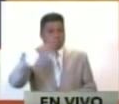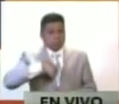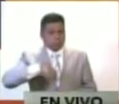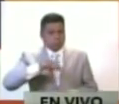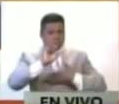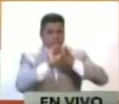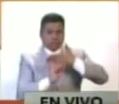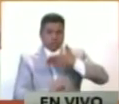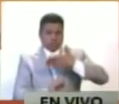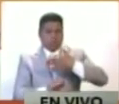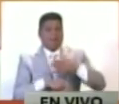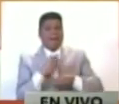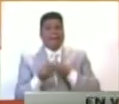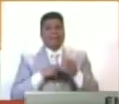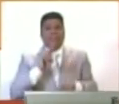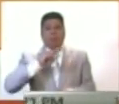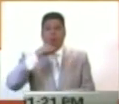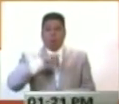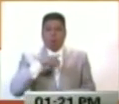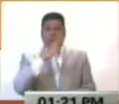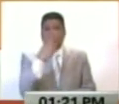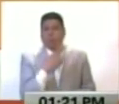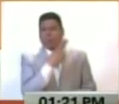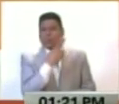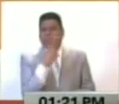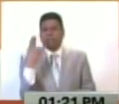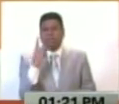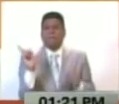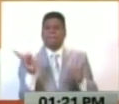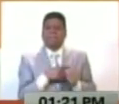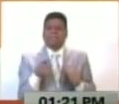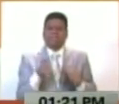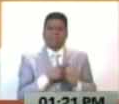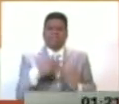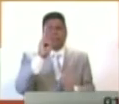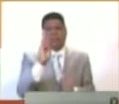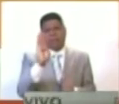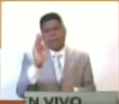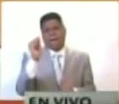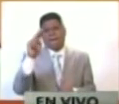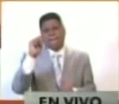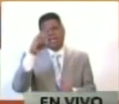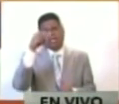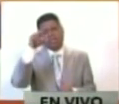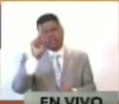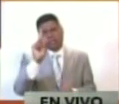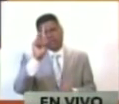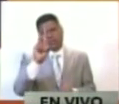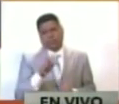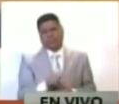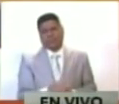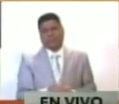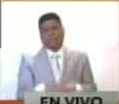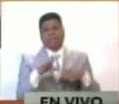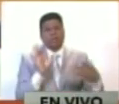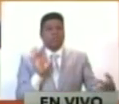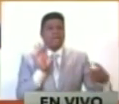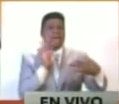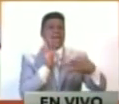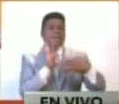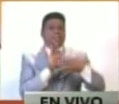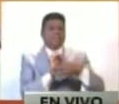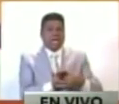estamos hoy más que nunca comprometidos con los principios de Bandung. Estamos hoy más que nunca entrelazados, unidos, nuestra soberanía